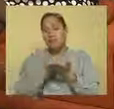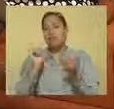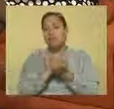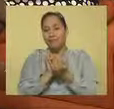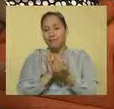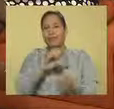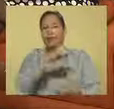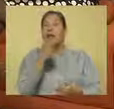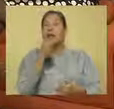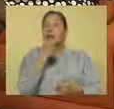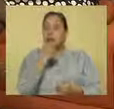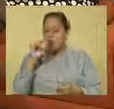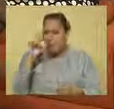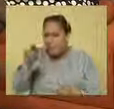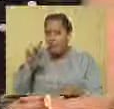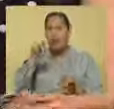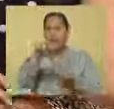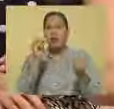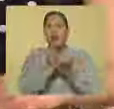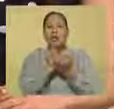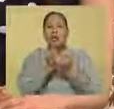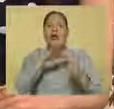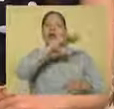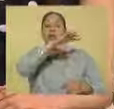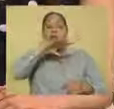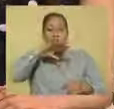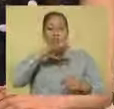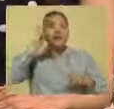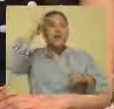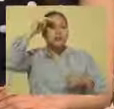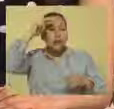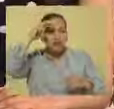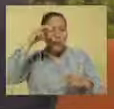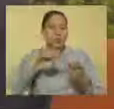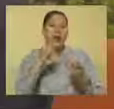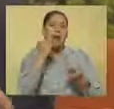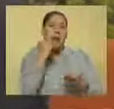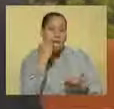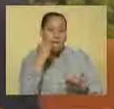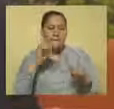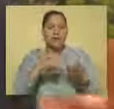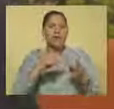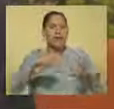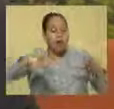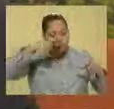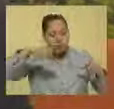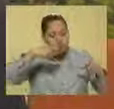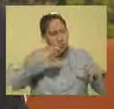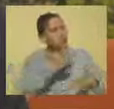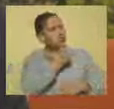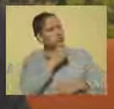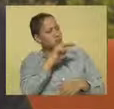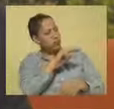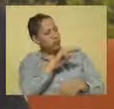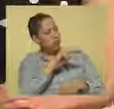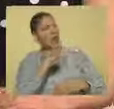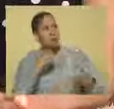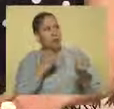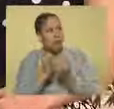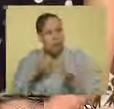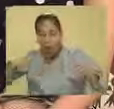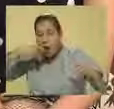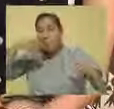hijos ven que comes igual el chayote que la zanahoria, que las ensaladas, tenlo por seguro que van a comer.